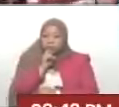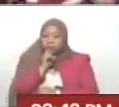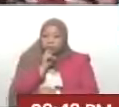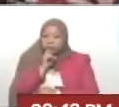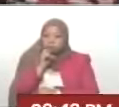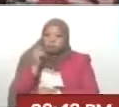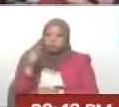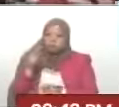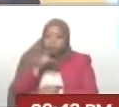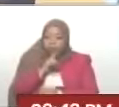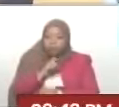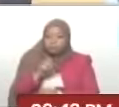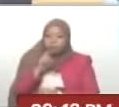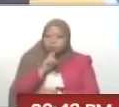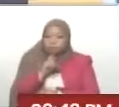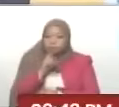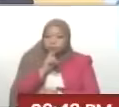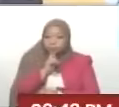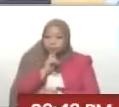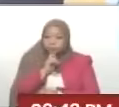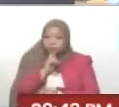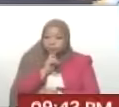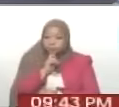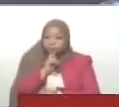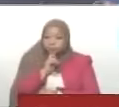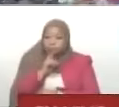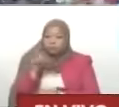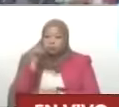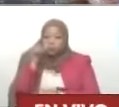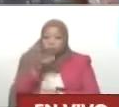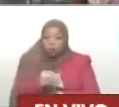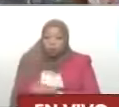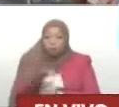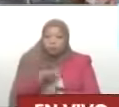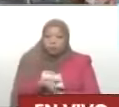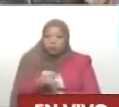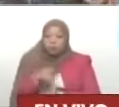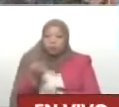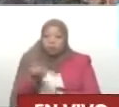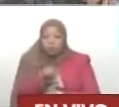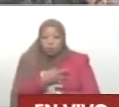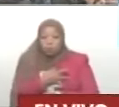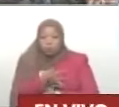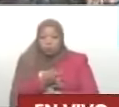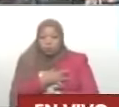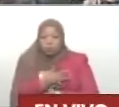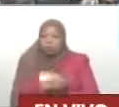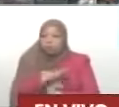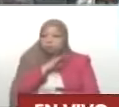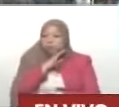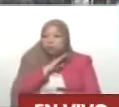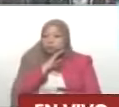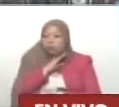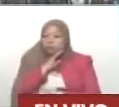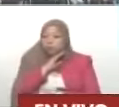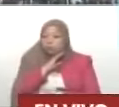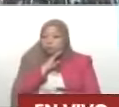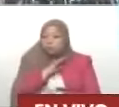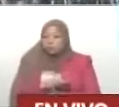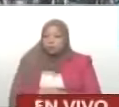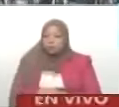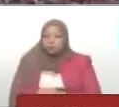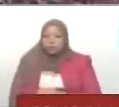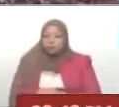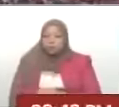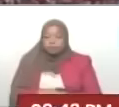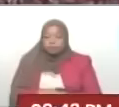Muy difícil, porque él andaba con los dolores de su enfermedad. En